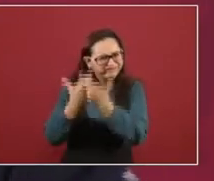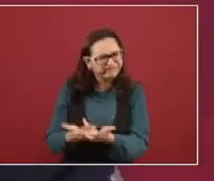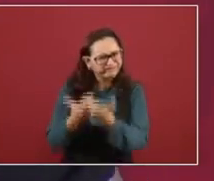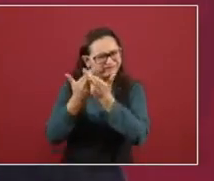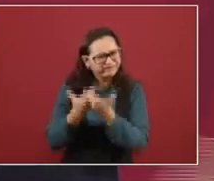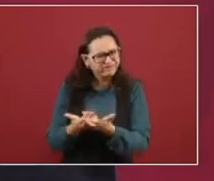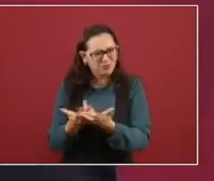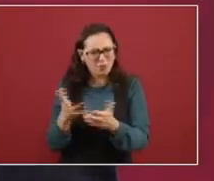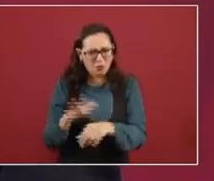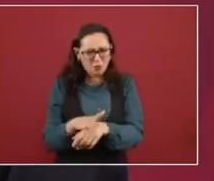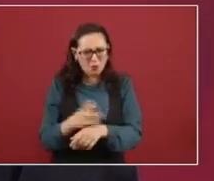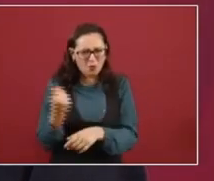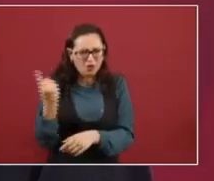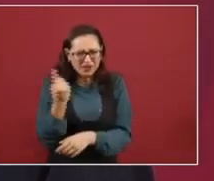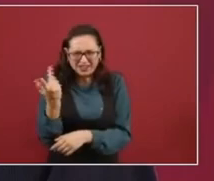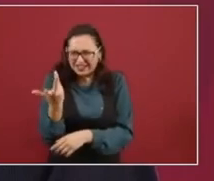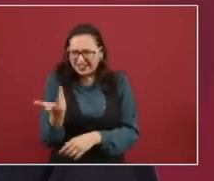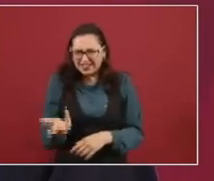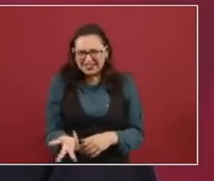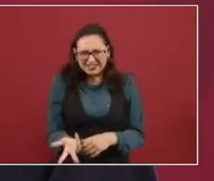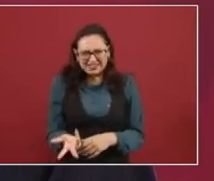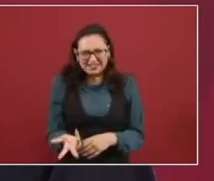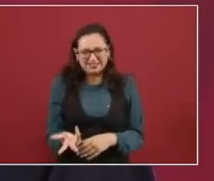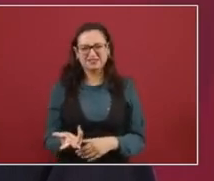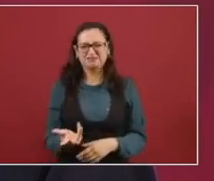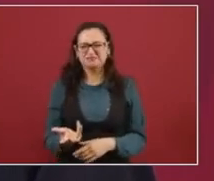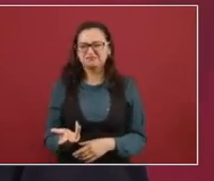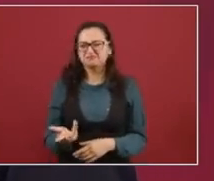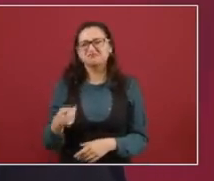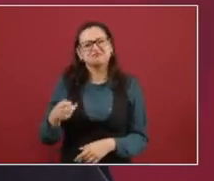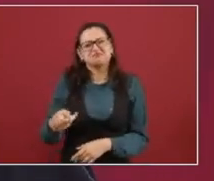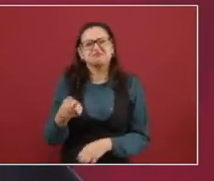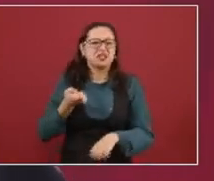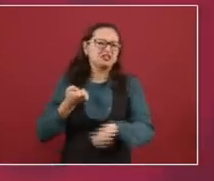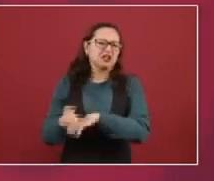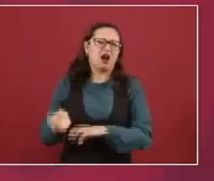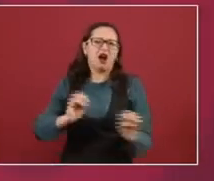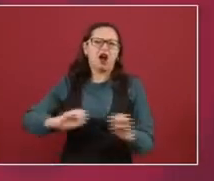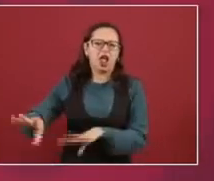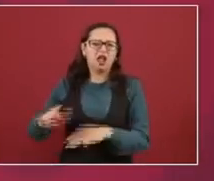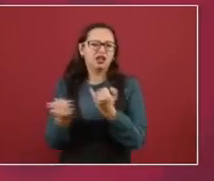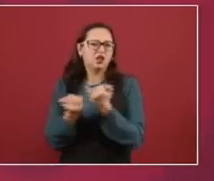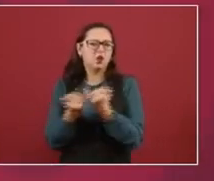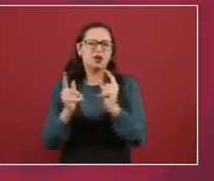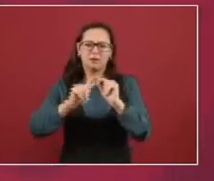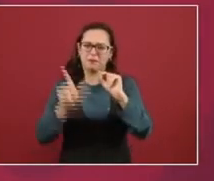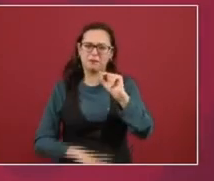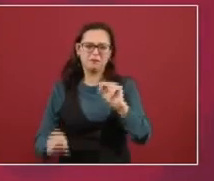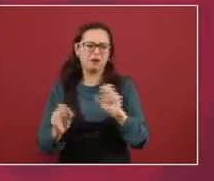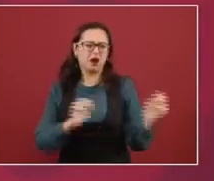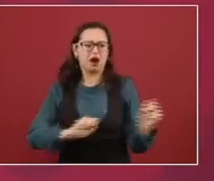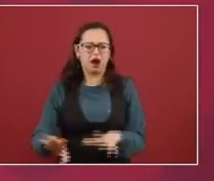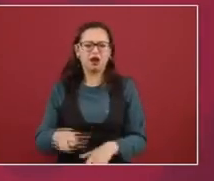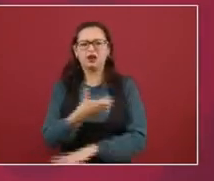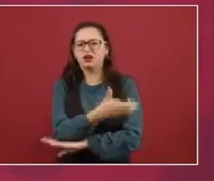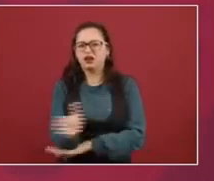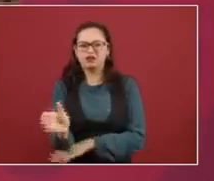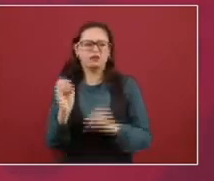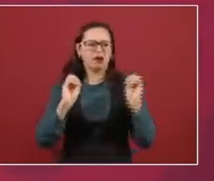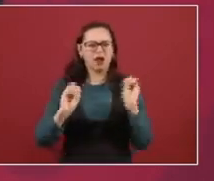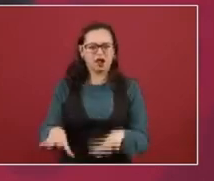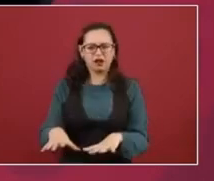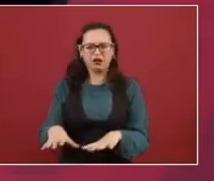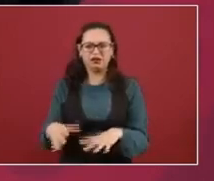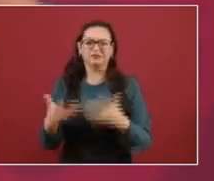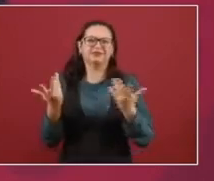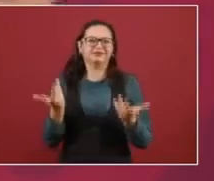porque se abandonó por completo el estado, como se abandonó el país, se abandonó el campo.